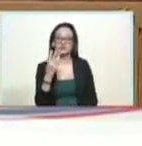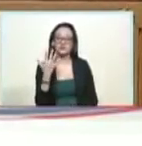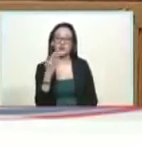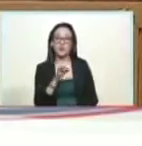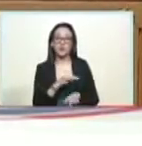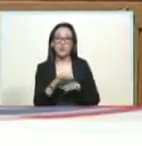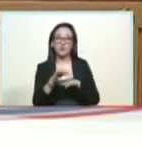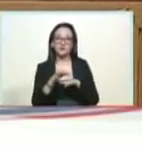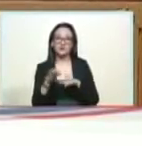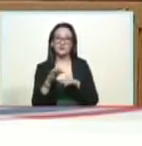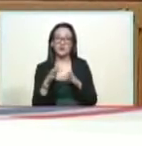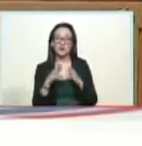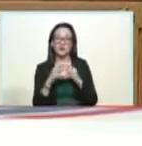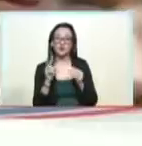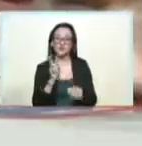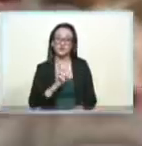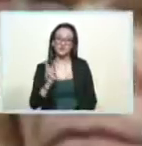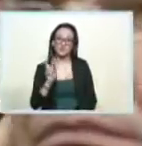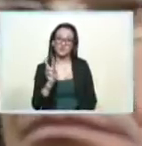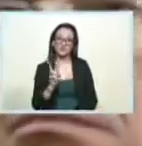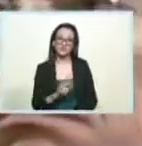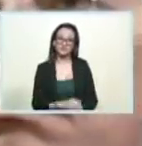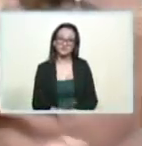335 municipios de nuestra amada patria.